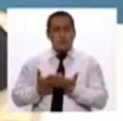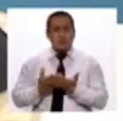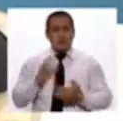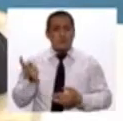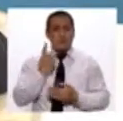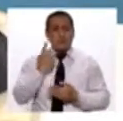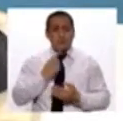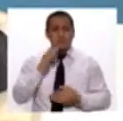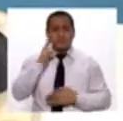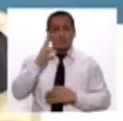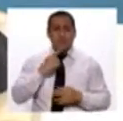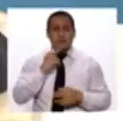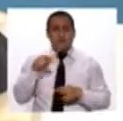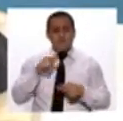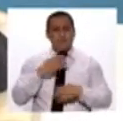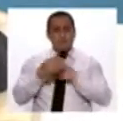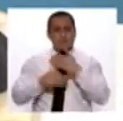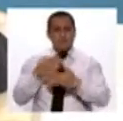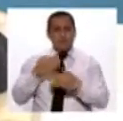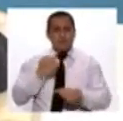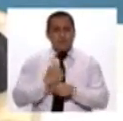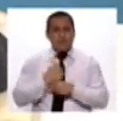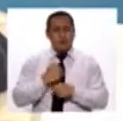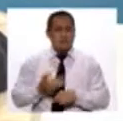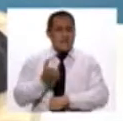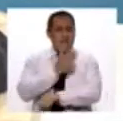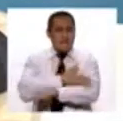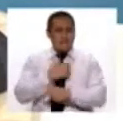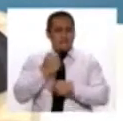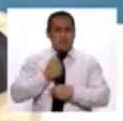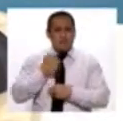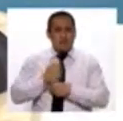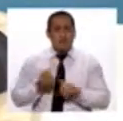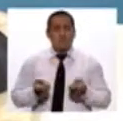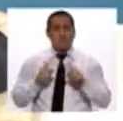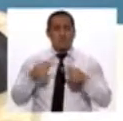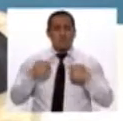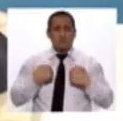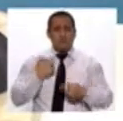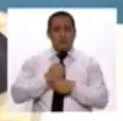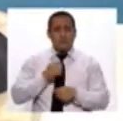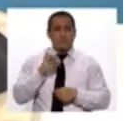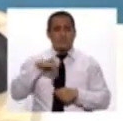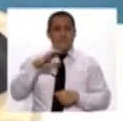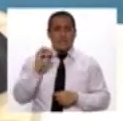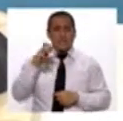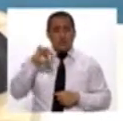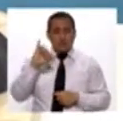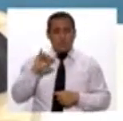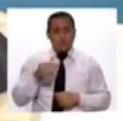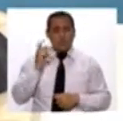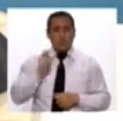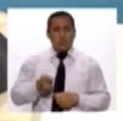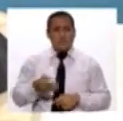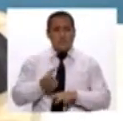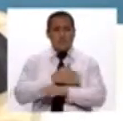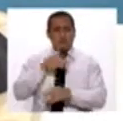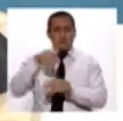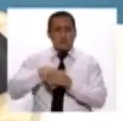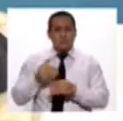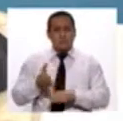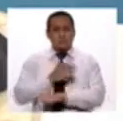se implementó este precedente y ha sido aplicado. Venía siendo aplicado de antes. Yo cuando estaba trabajando en Indecopi, estaba en el Tribunal de Indecopi, tuve un voto singular en